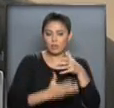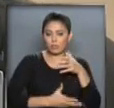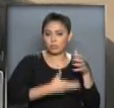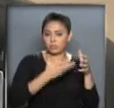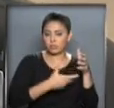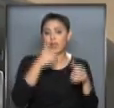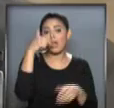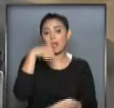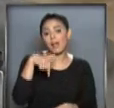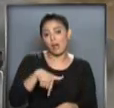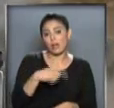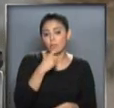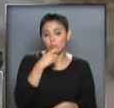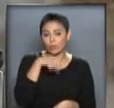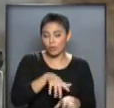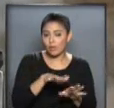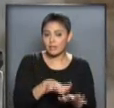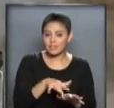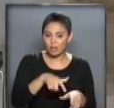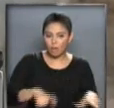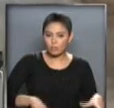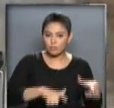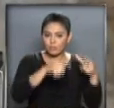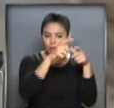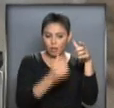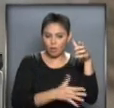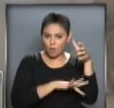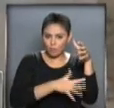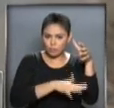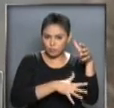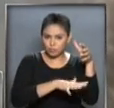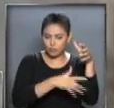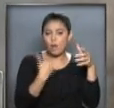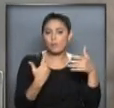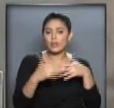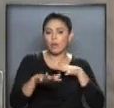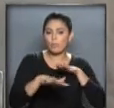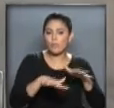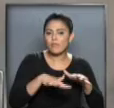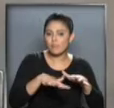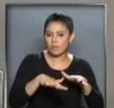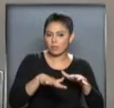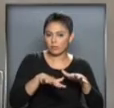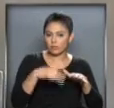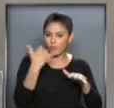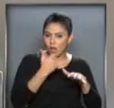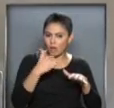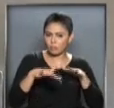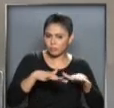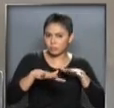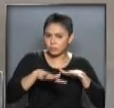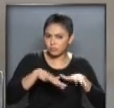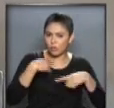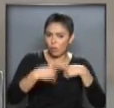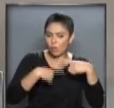que es lo que está haciendo el volcán en este momento y aumenta la microsismos eh este volcán además de poder